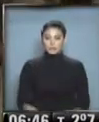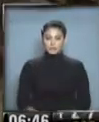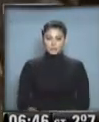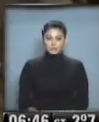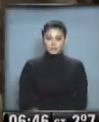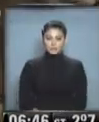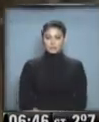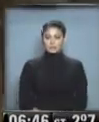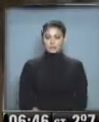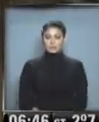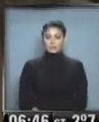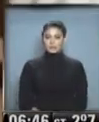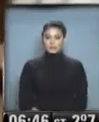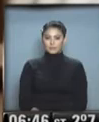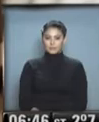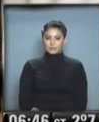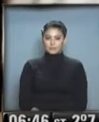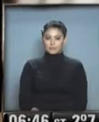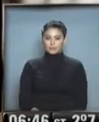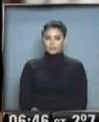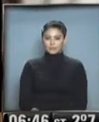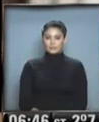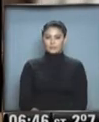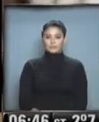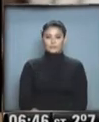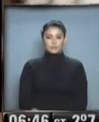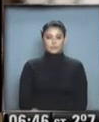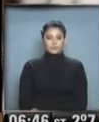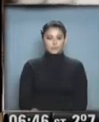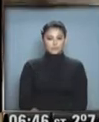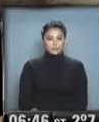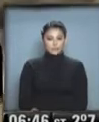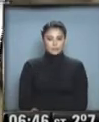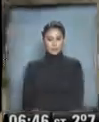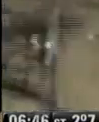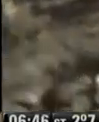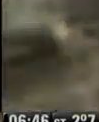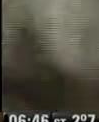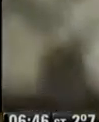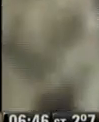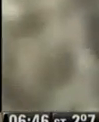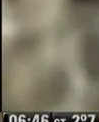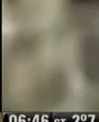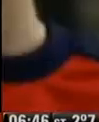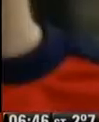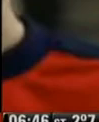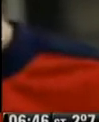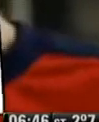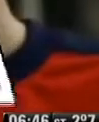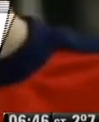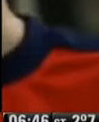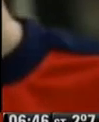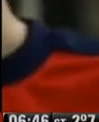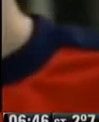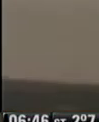Siempre perfumado y bien peinadito, pa' buscarme una novia con un apellido bonito. Larita, mi primer beso de amor,